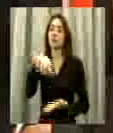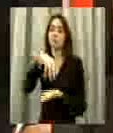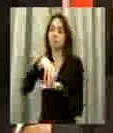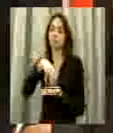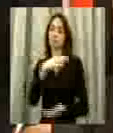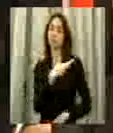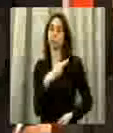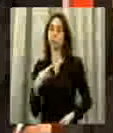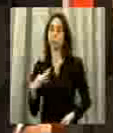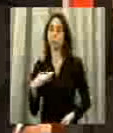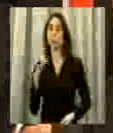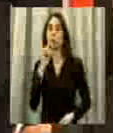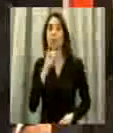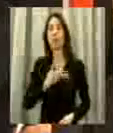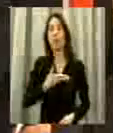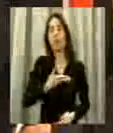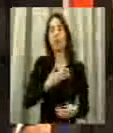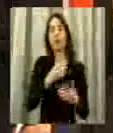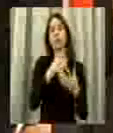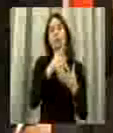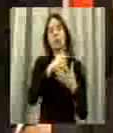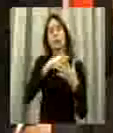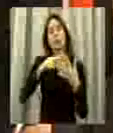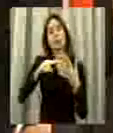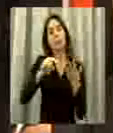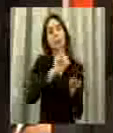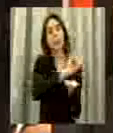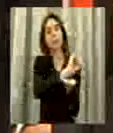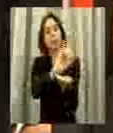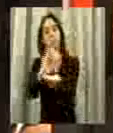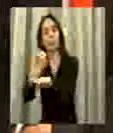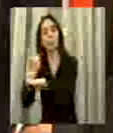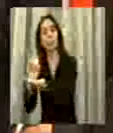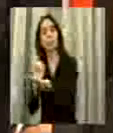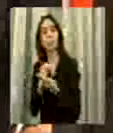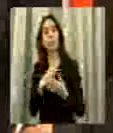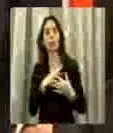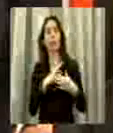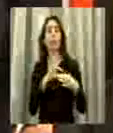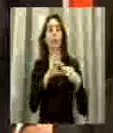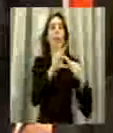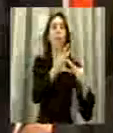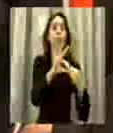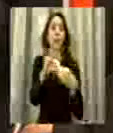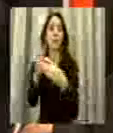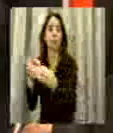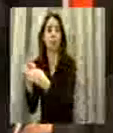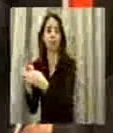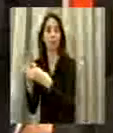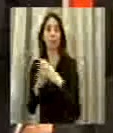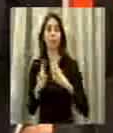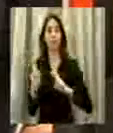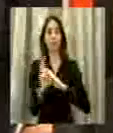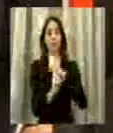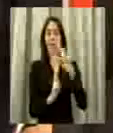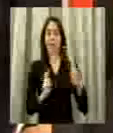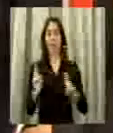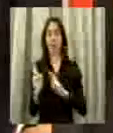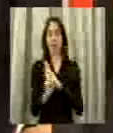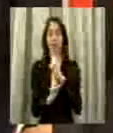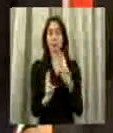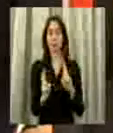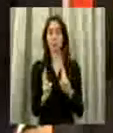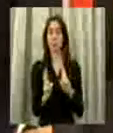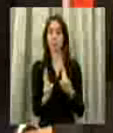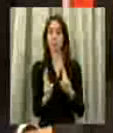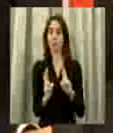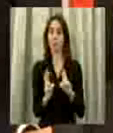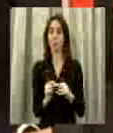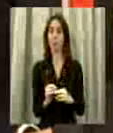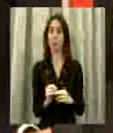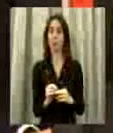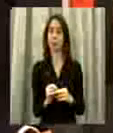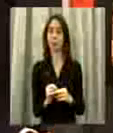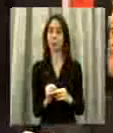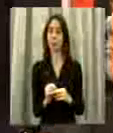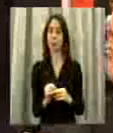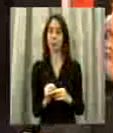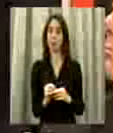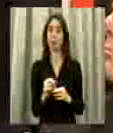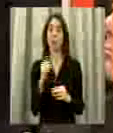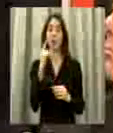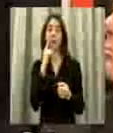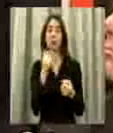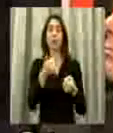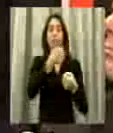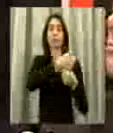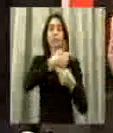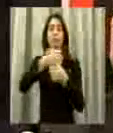tiene una serie de organismos dependientes y relacionados. Muchos de los que